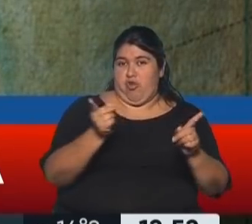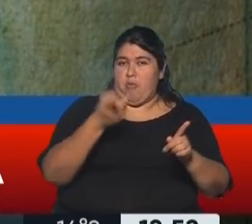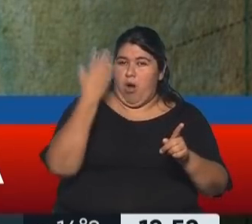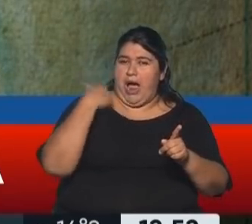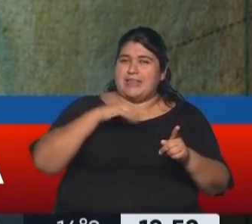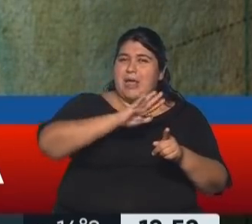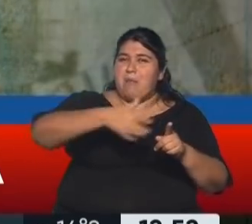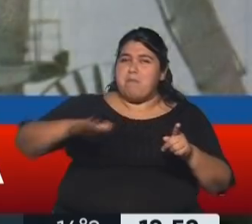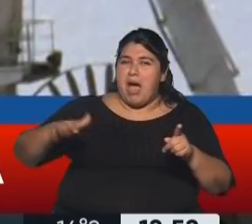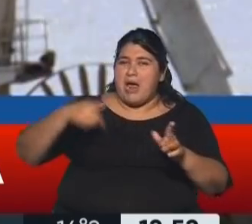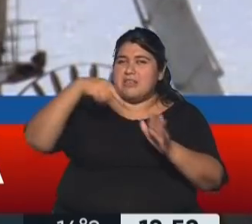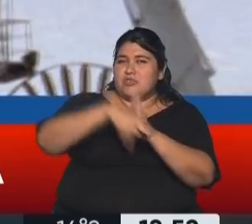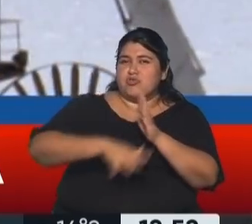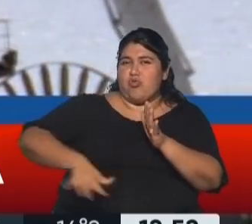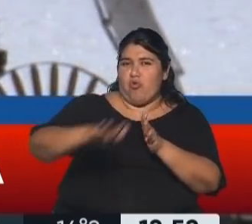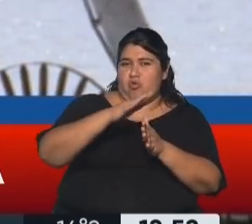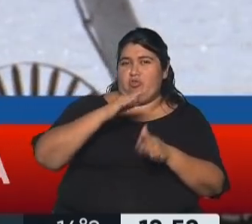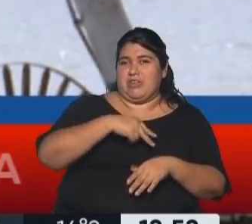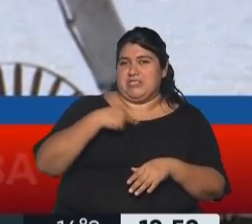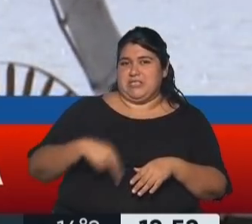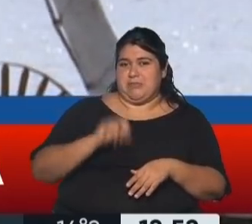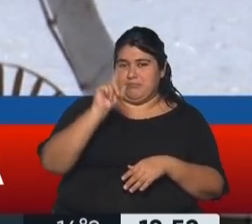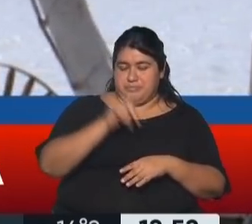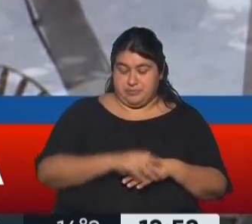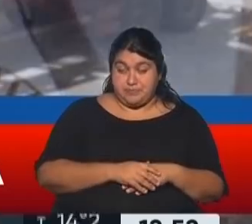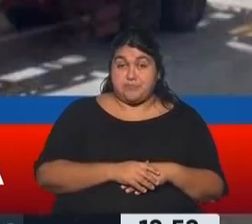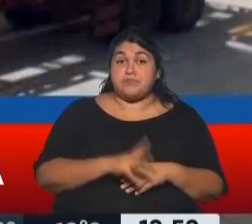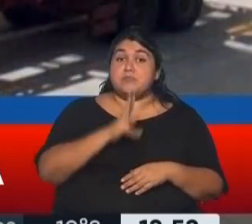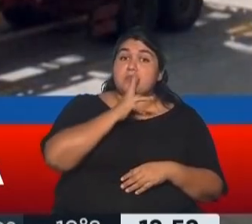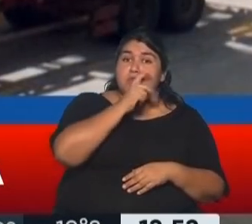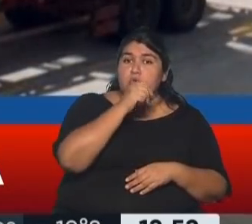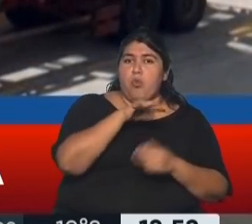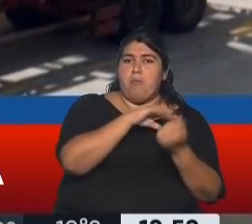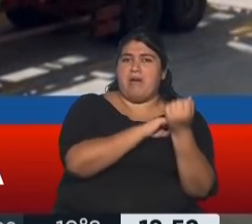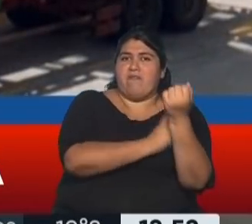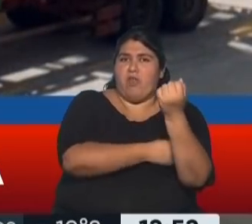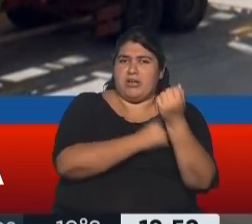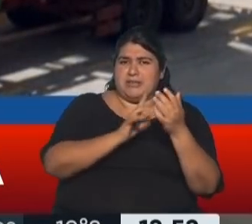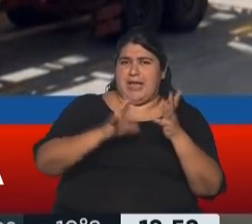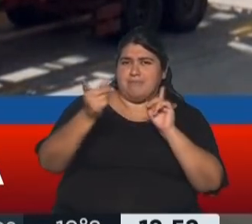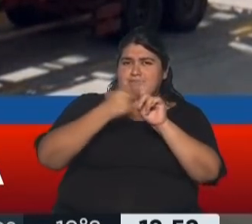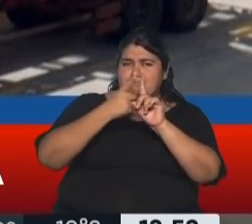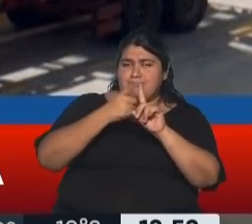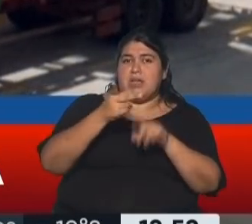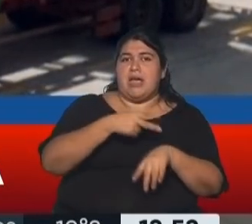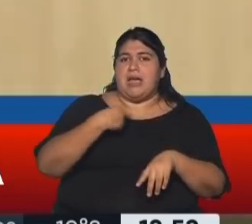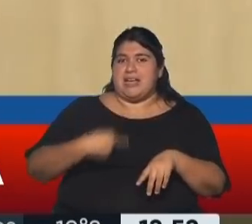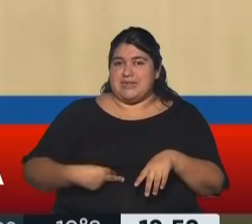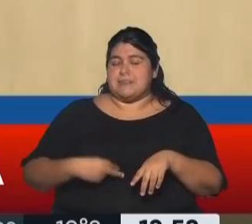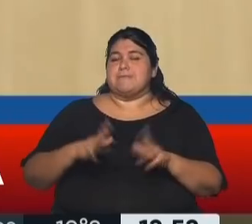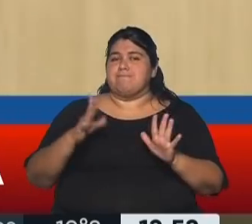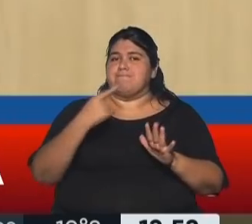del Sur de China. Por otro lado, el estatus de Rusia como potencia euroasiática también las pone en situación de